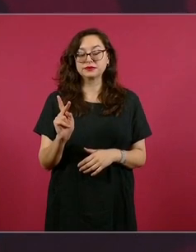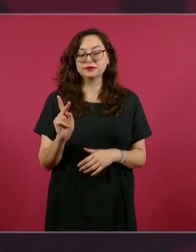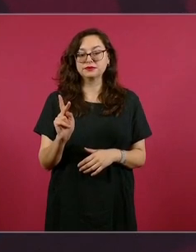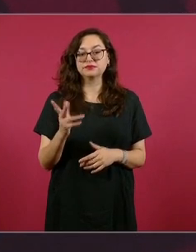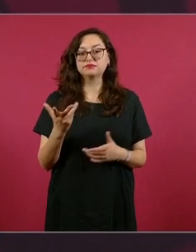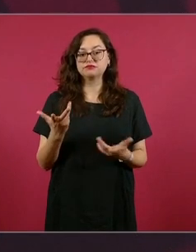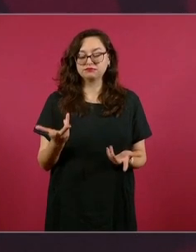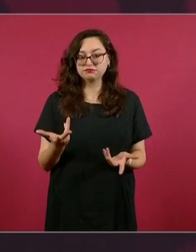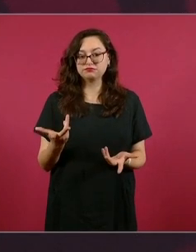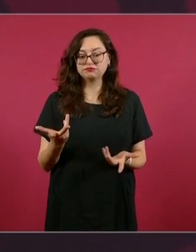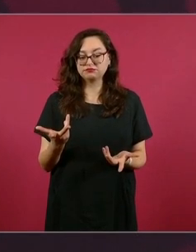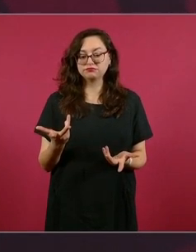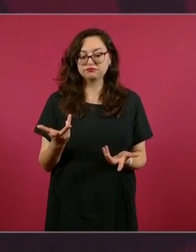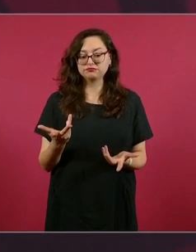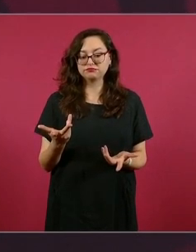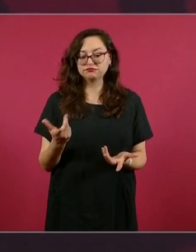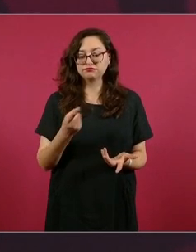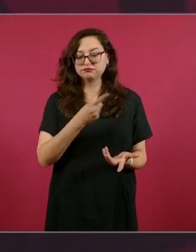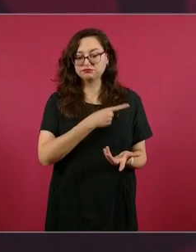tiene uno que